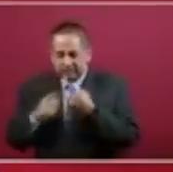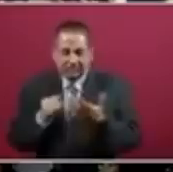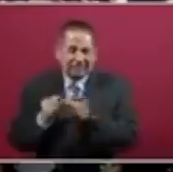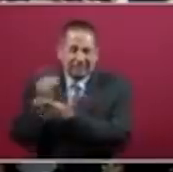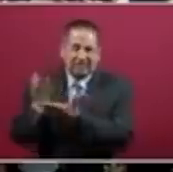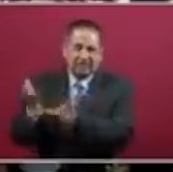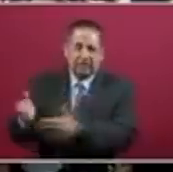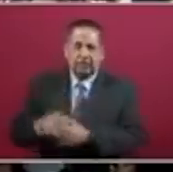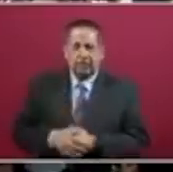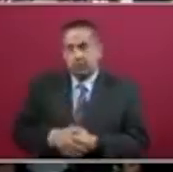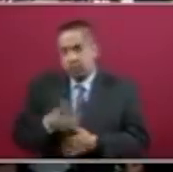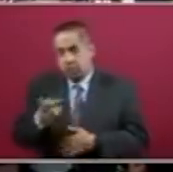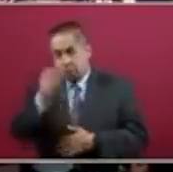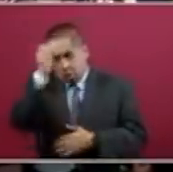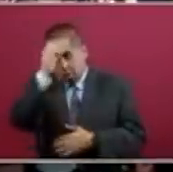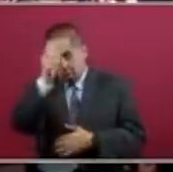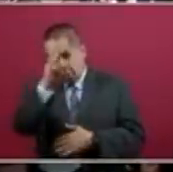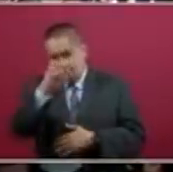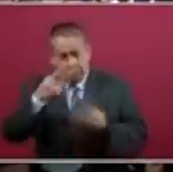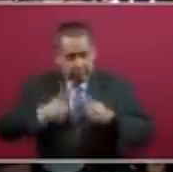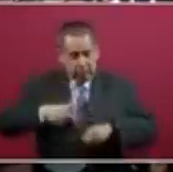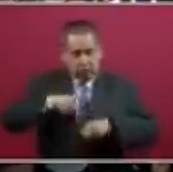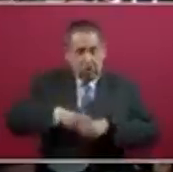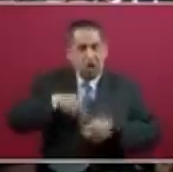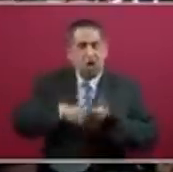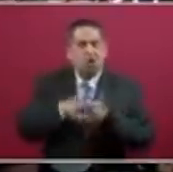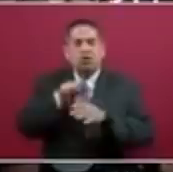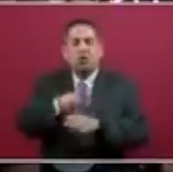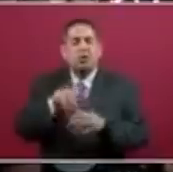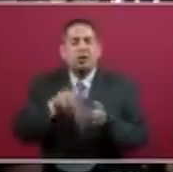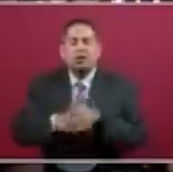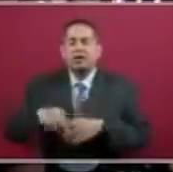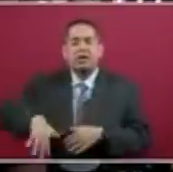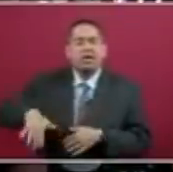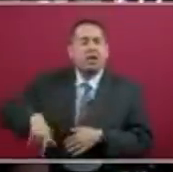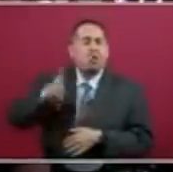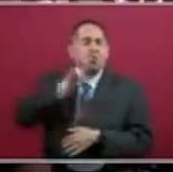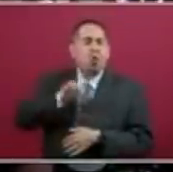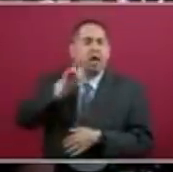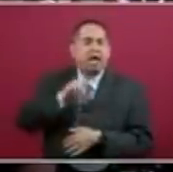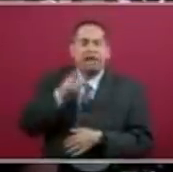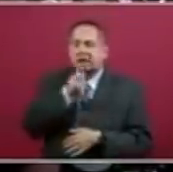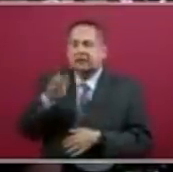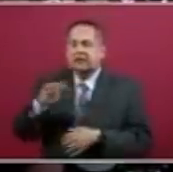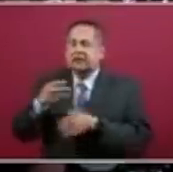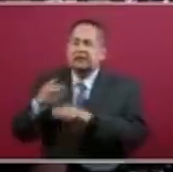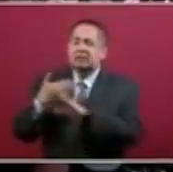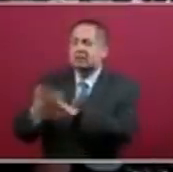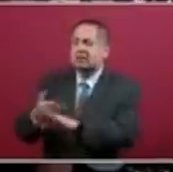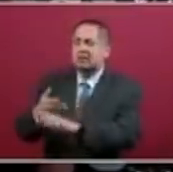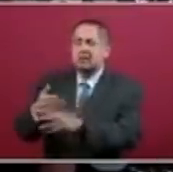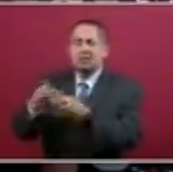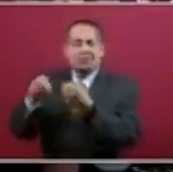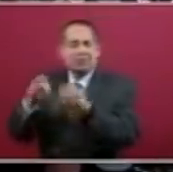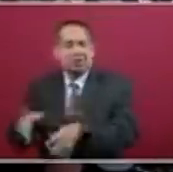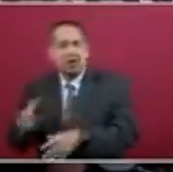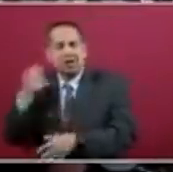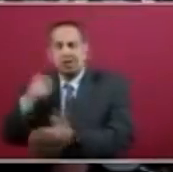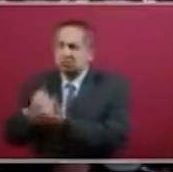no tiene usted una opinión personal sobre estos dichos que atentan contra los derechos que ya se han ganado? Creo